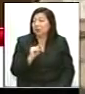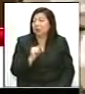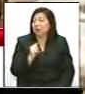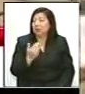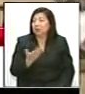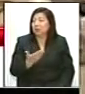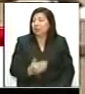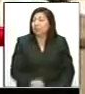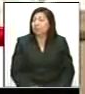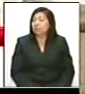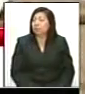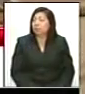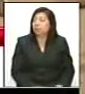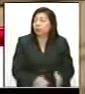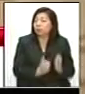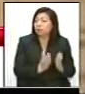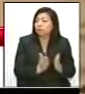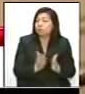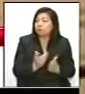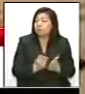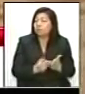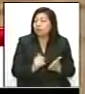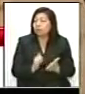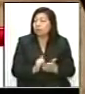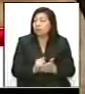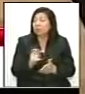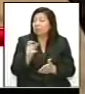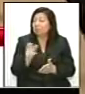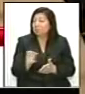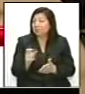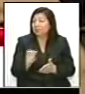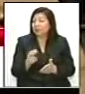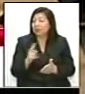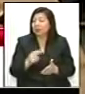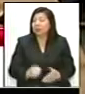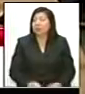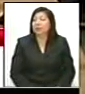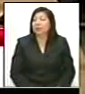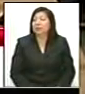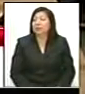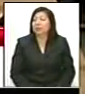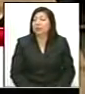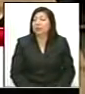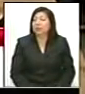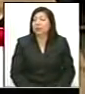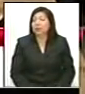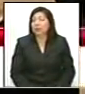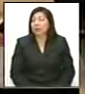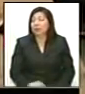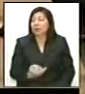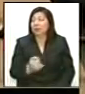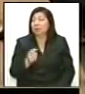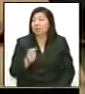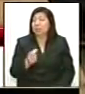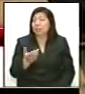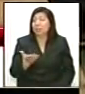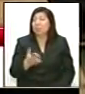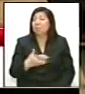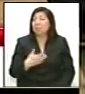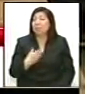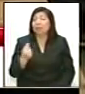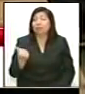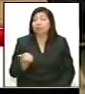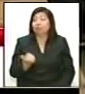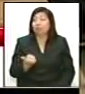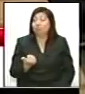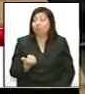hecho, digamos, las coordinaciones para que las personas que delinquían, infraganti, casualmente de estos inmigrantes, fueran